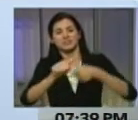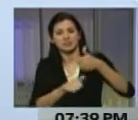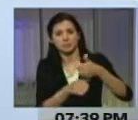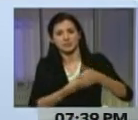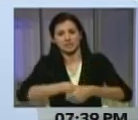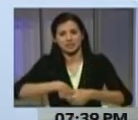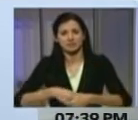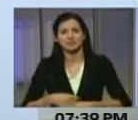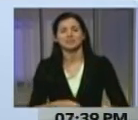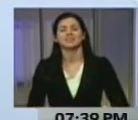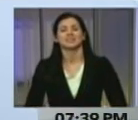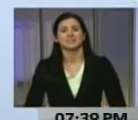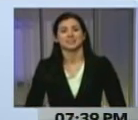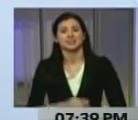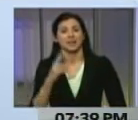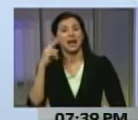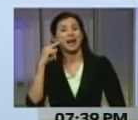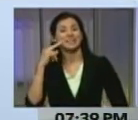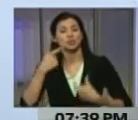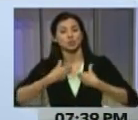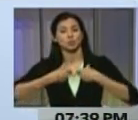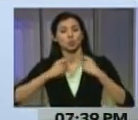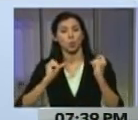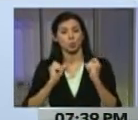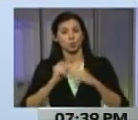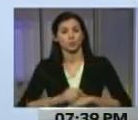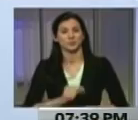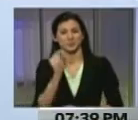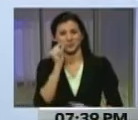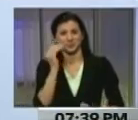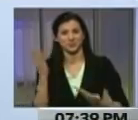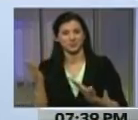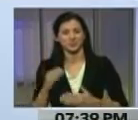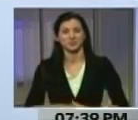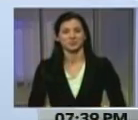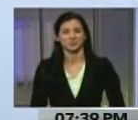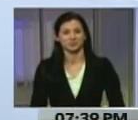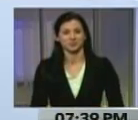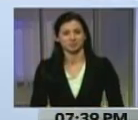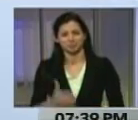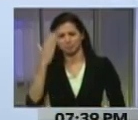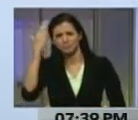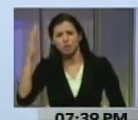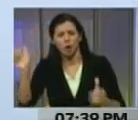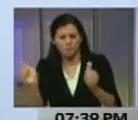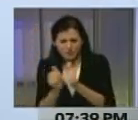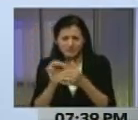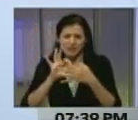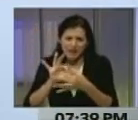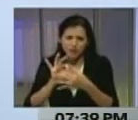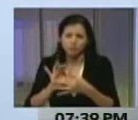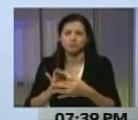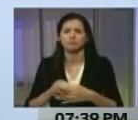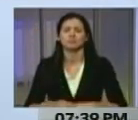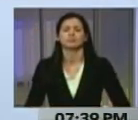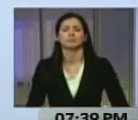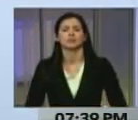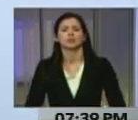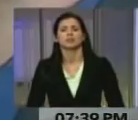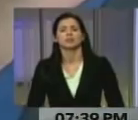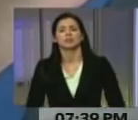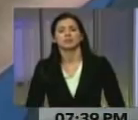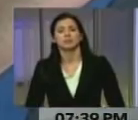compañero don Aristóbulo Isturiz Almeida, camarada, compañero vicepresidente de lo